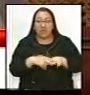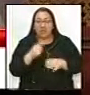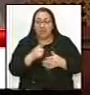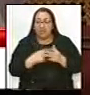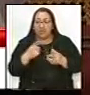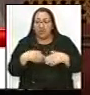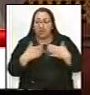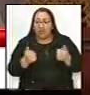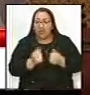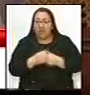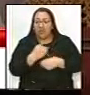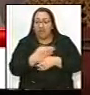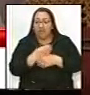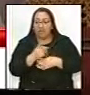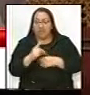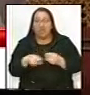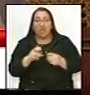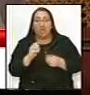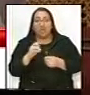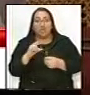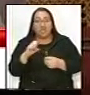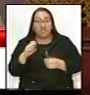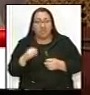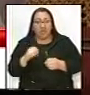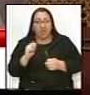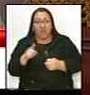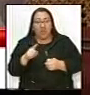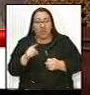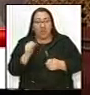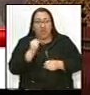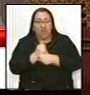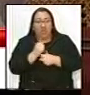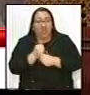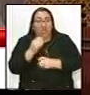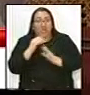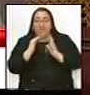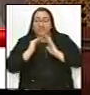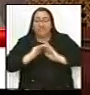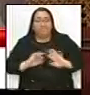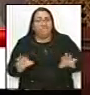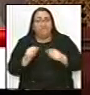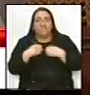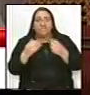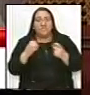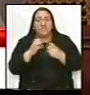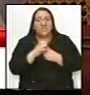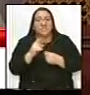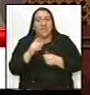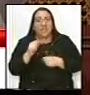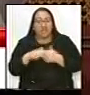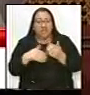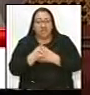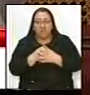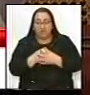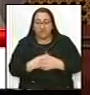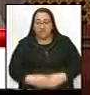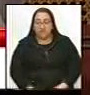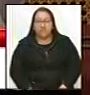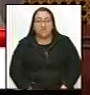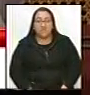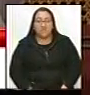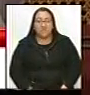puede darse bajo la modalidad de concesión un operador neutro para garantizar que no hubiera prácticas anticompetitivas